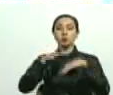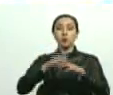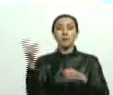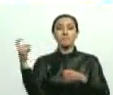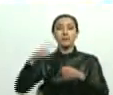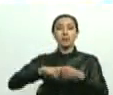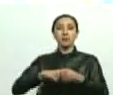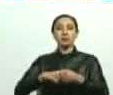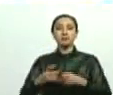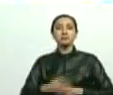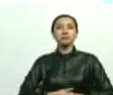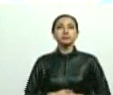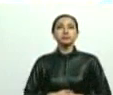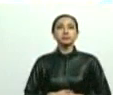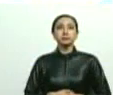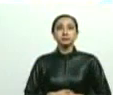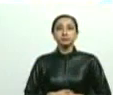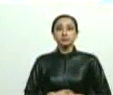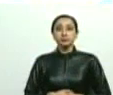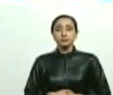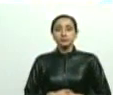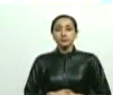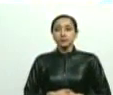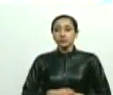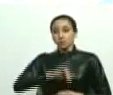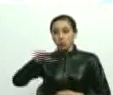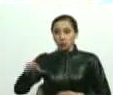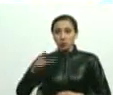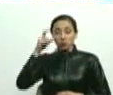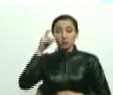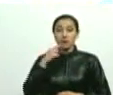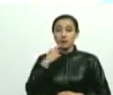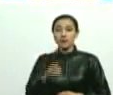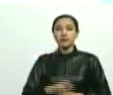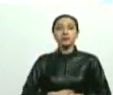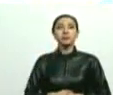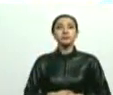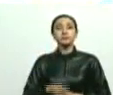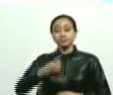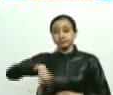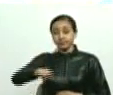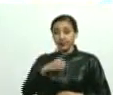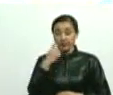Rodríguez. Jorge Rodríguez. Bueno, fíjense ustedes.